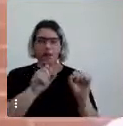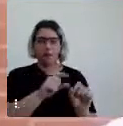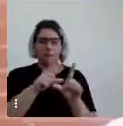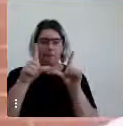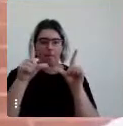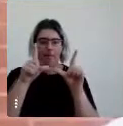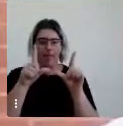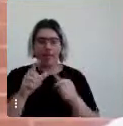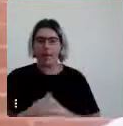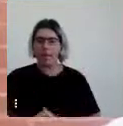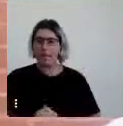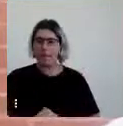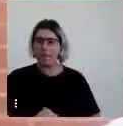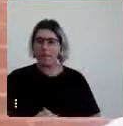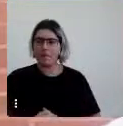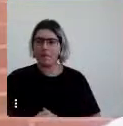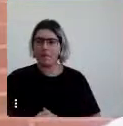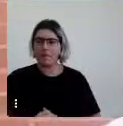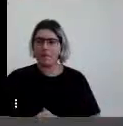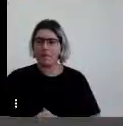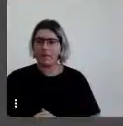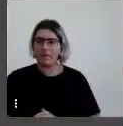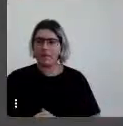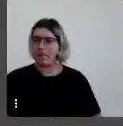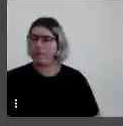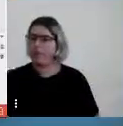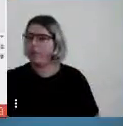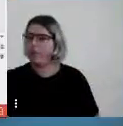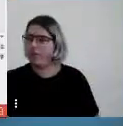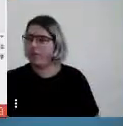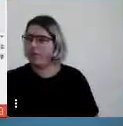y a ver, compartir.